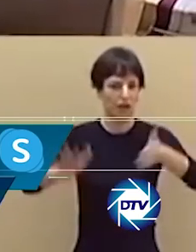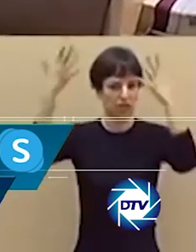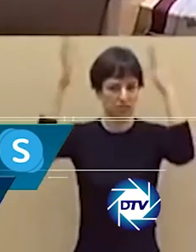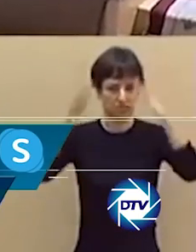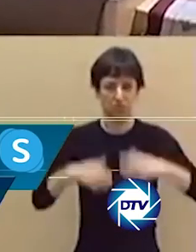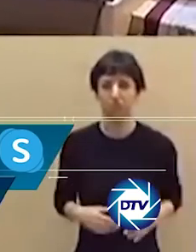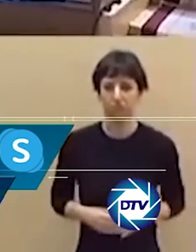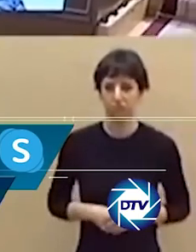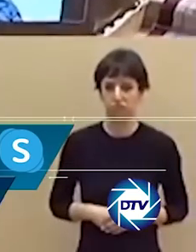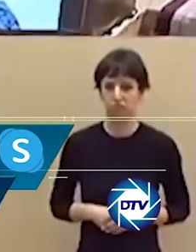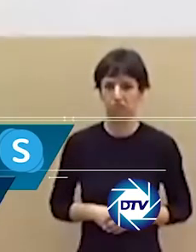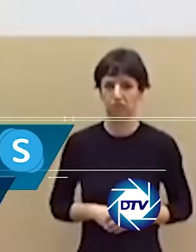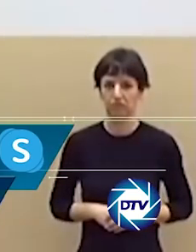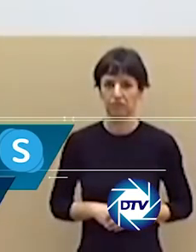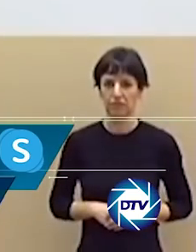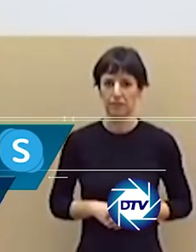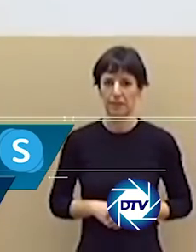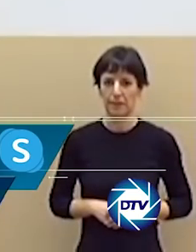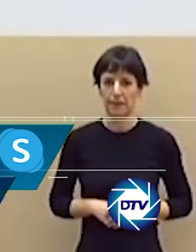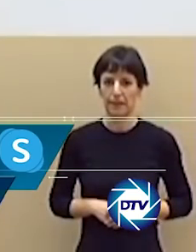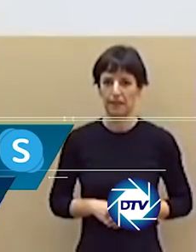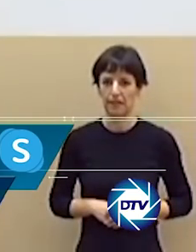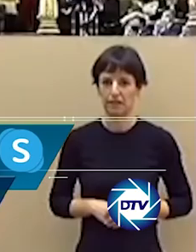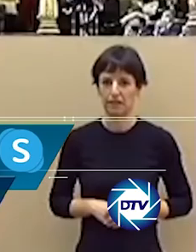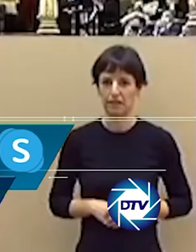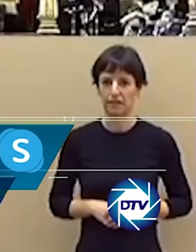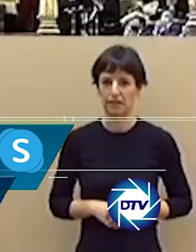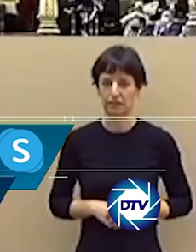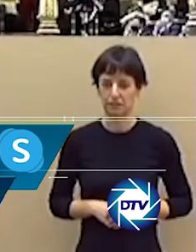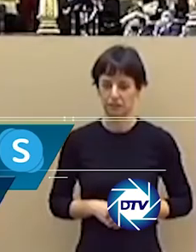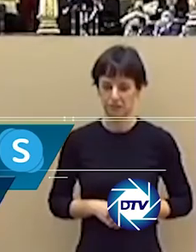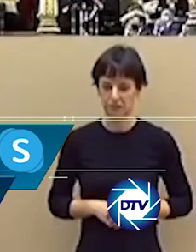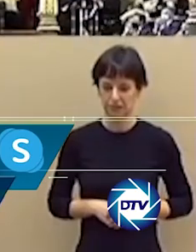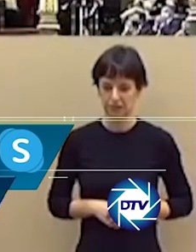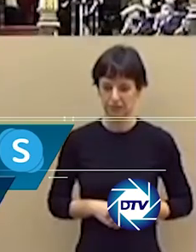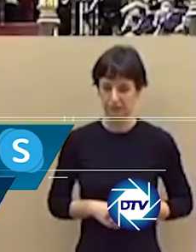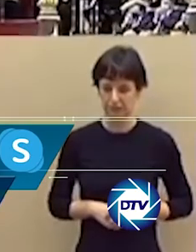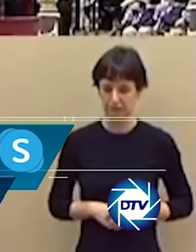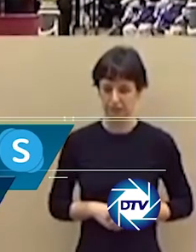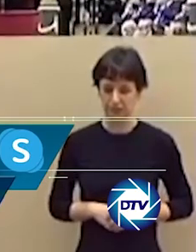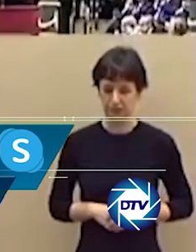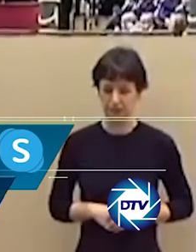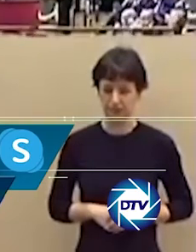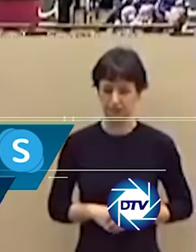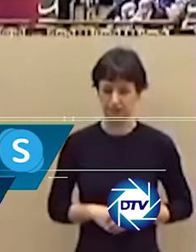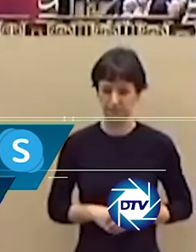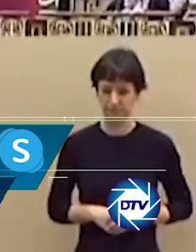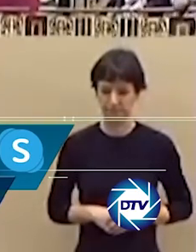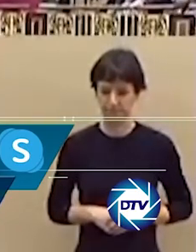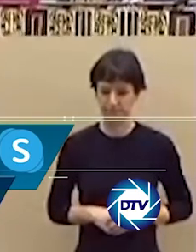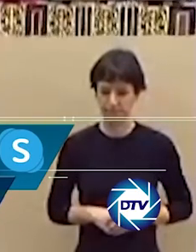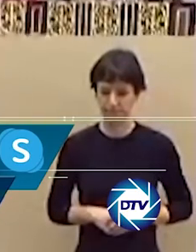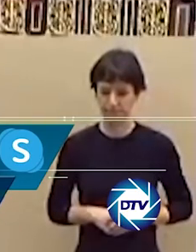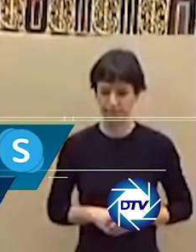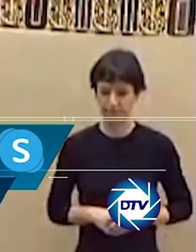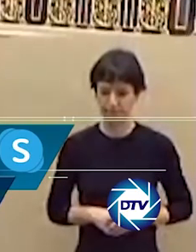fortuna. Ha hecho lo mismo en Alemania fue durísimo, pero lo ha hecho lo mismo en todos los países,